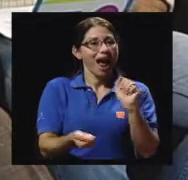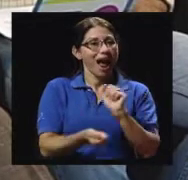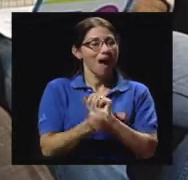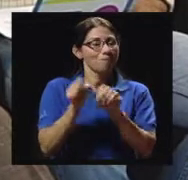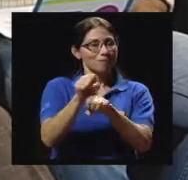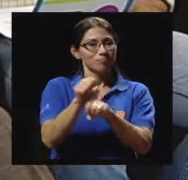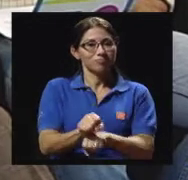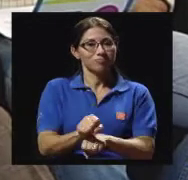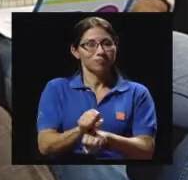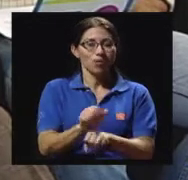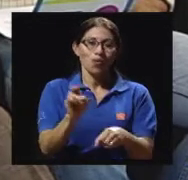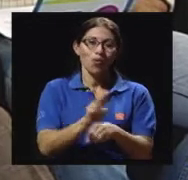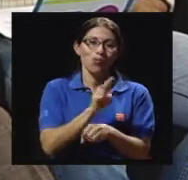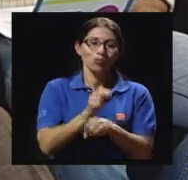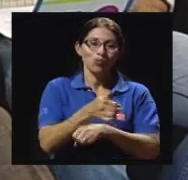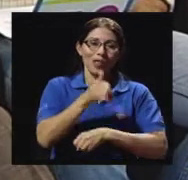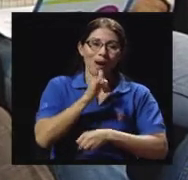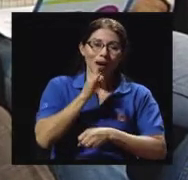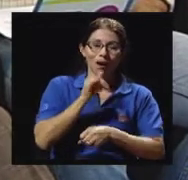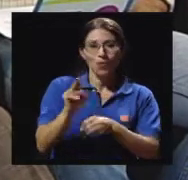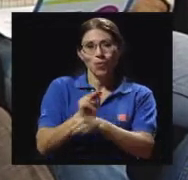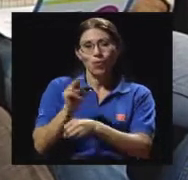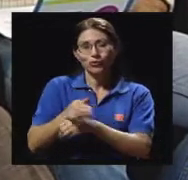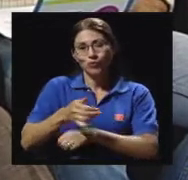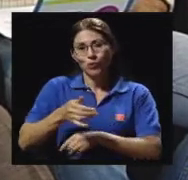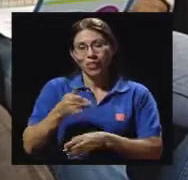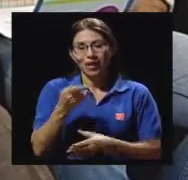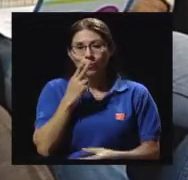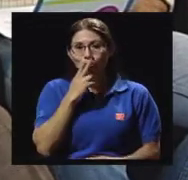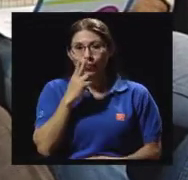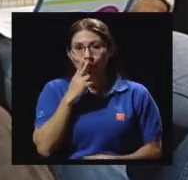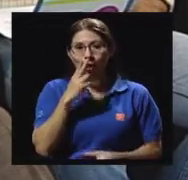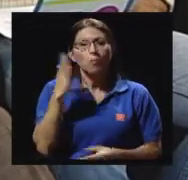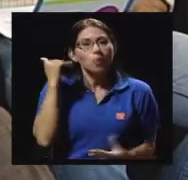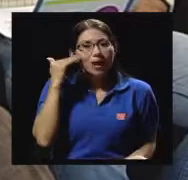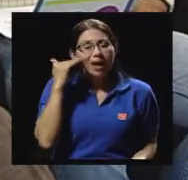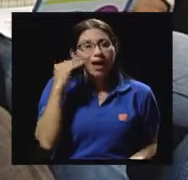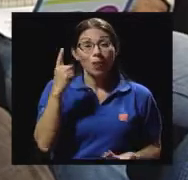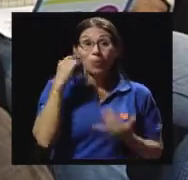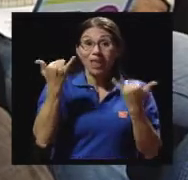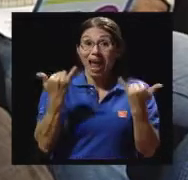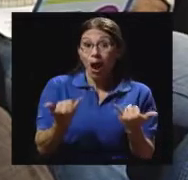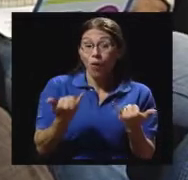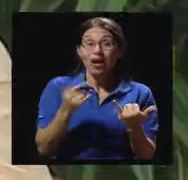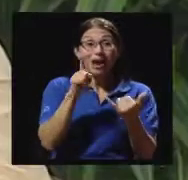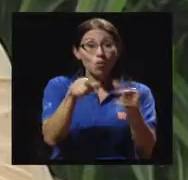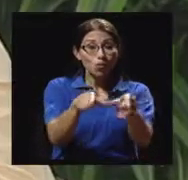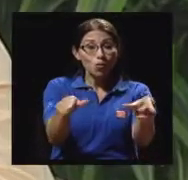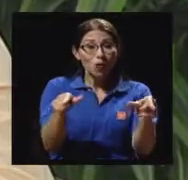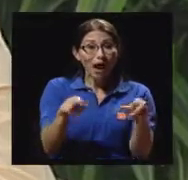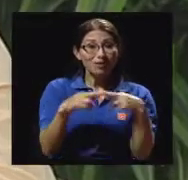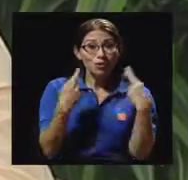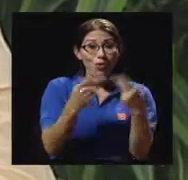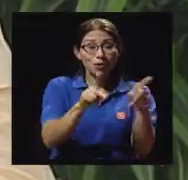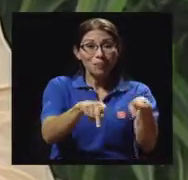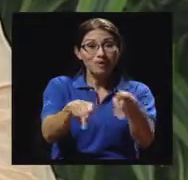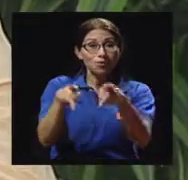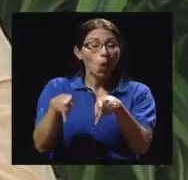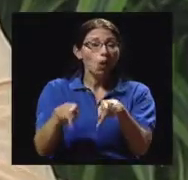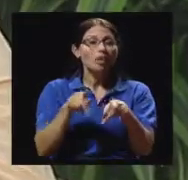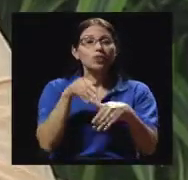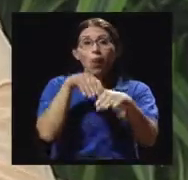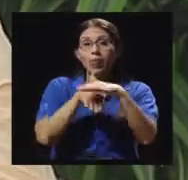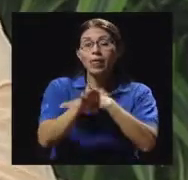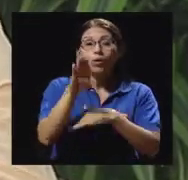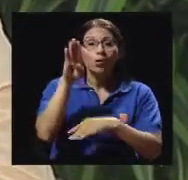alcohol. ¿Por qué? Porque dentro de los bares, dentro de los lugares donde se está en una reunión, no se permite fumar.